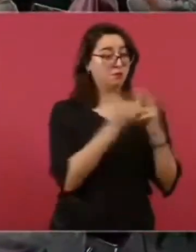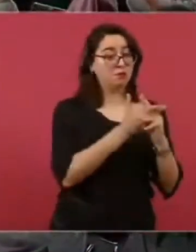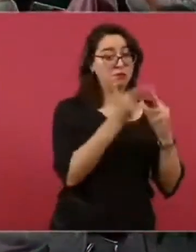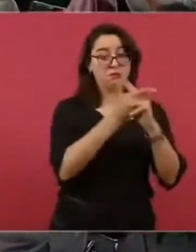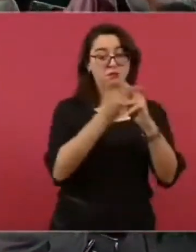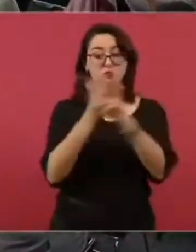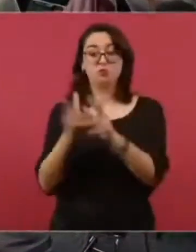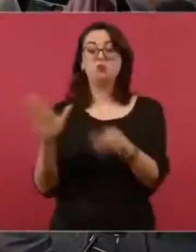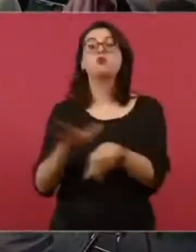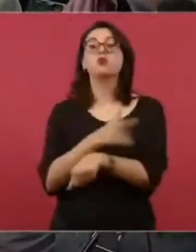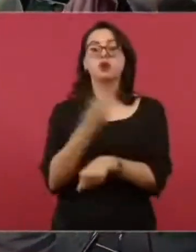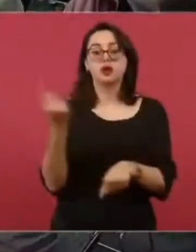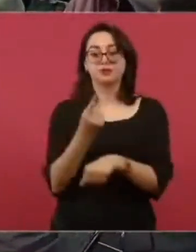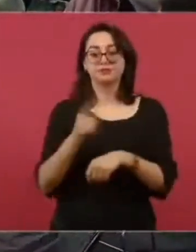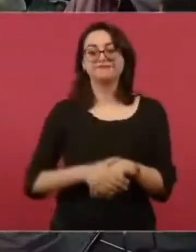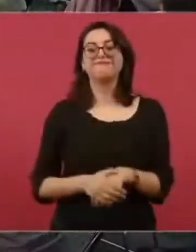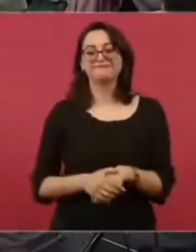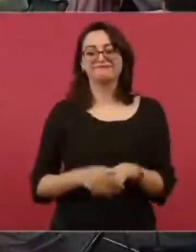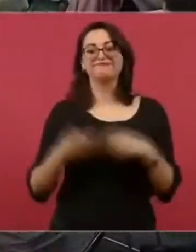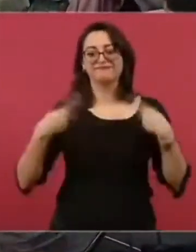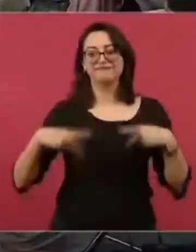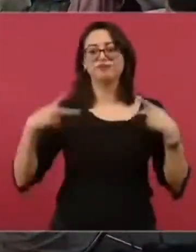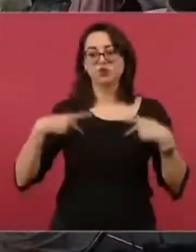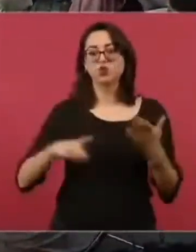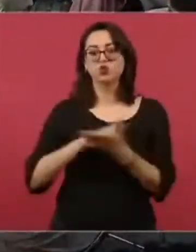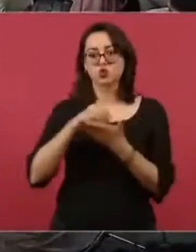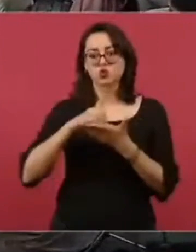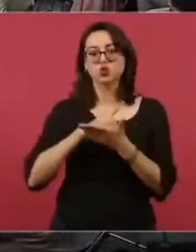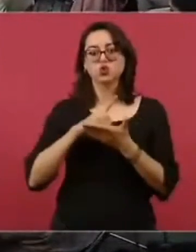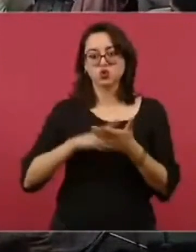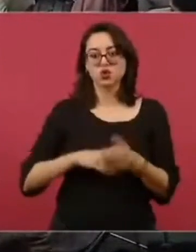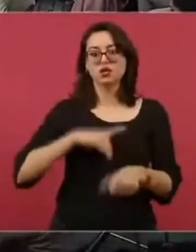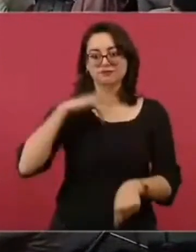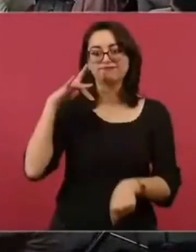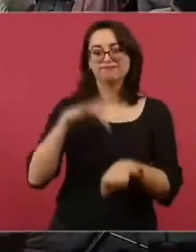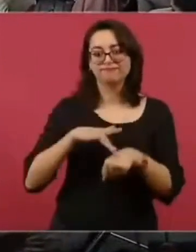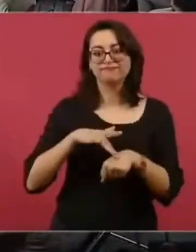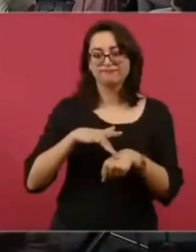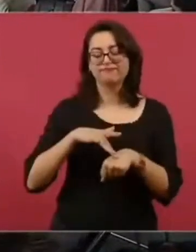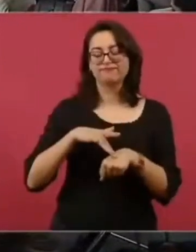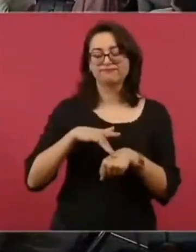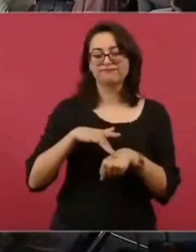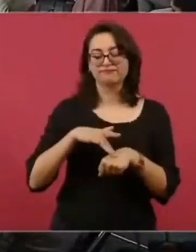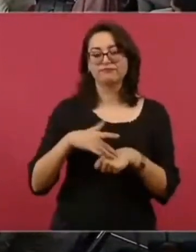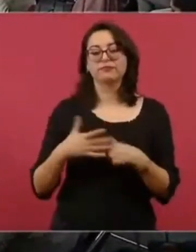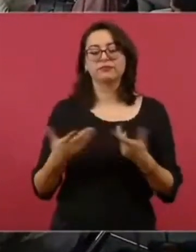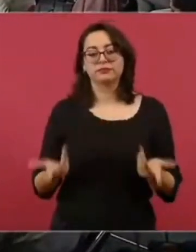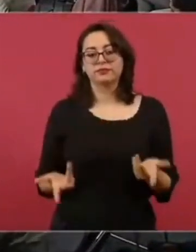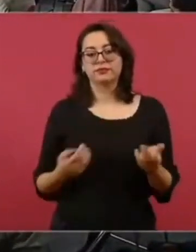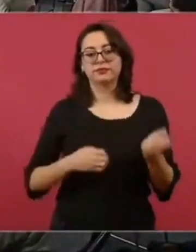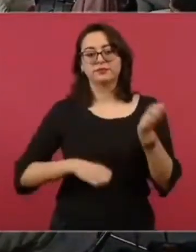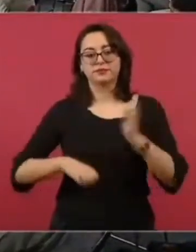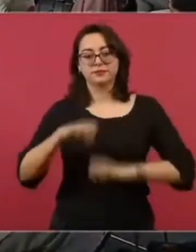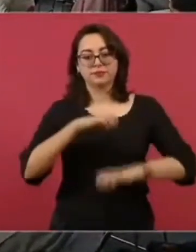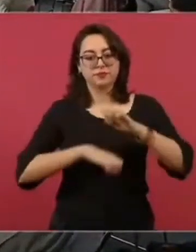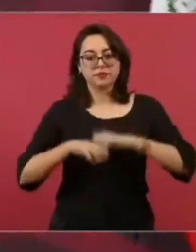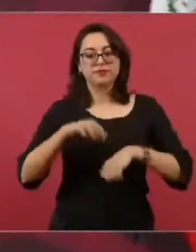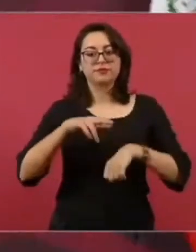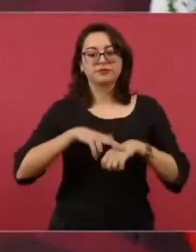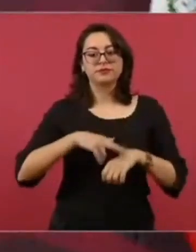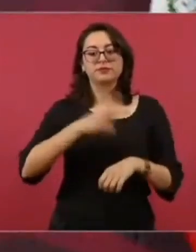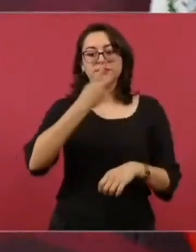del consumo. Me decían algunos empresarios que cuando hacen sus